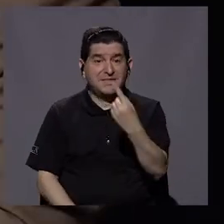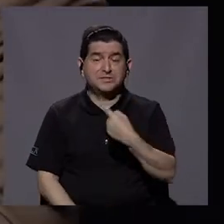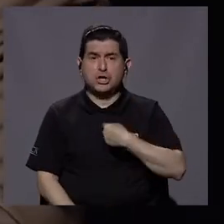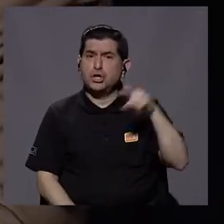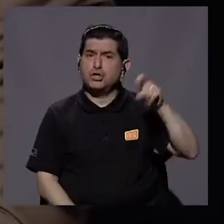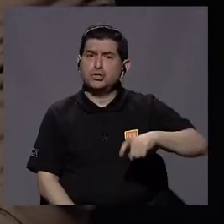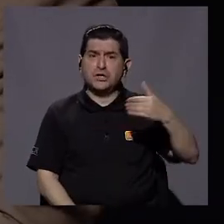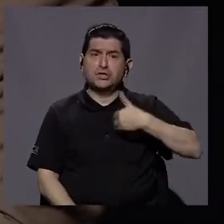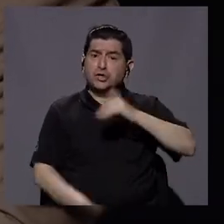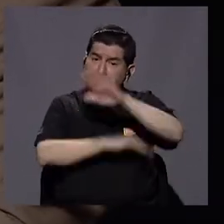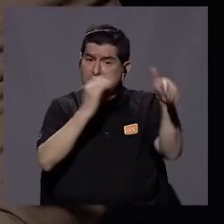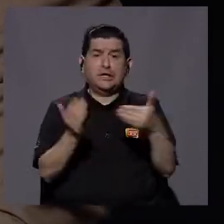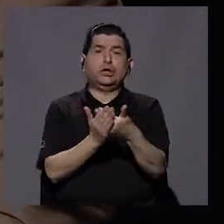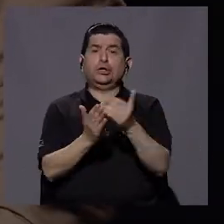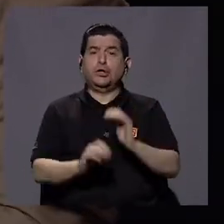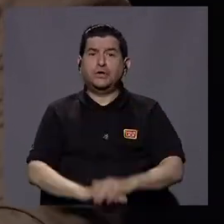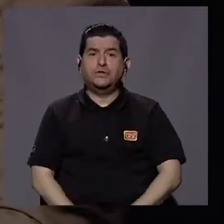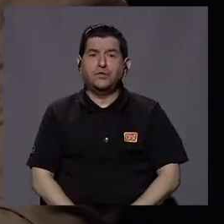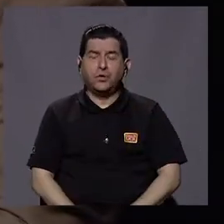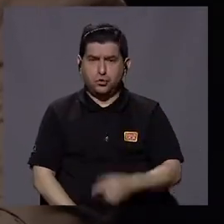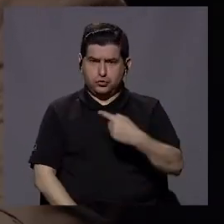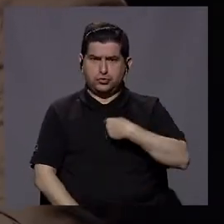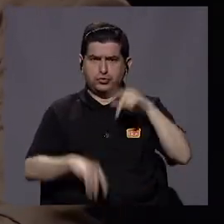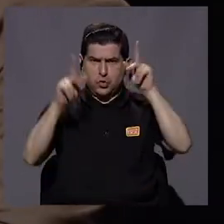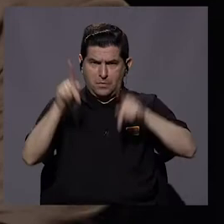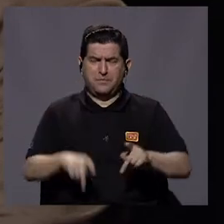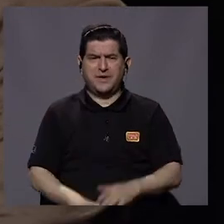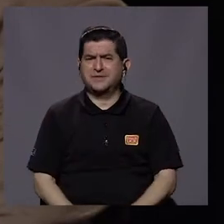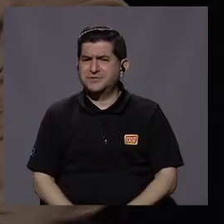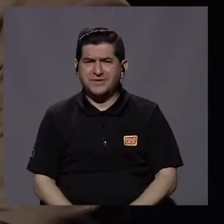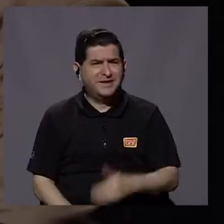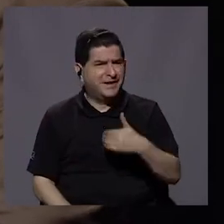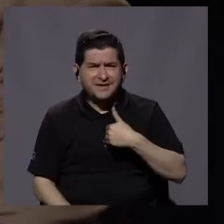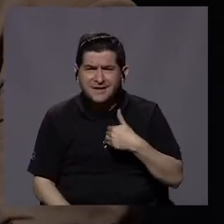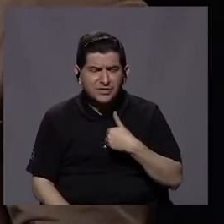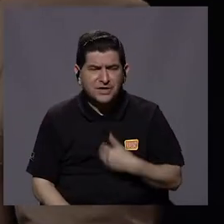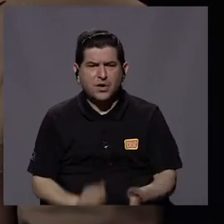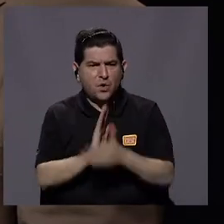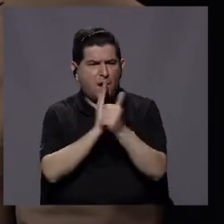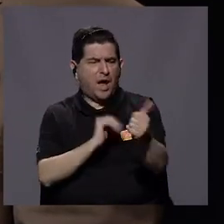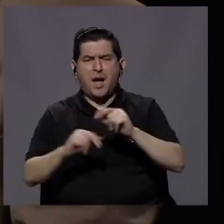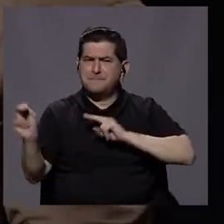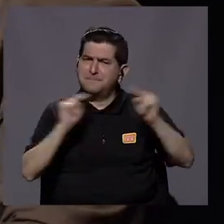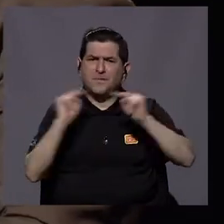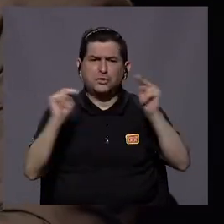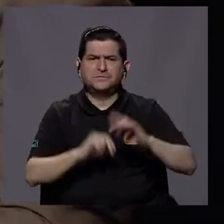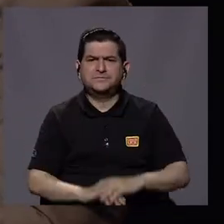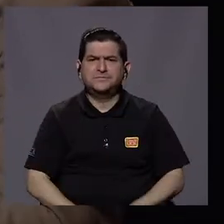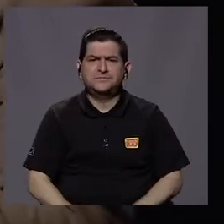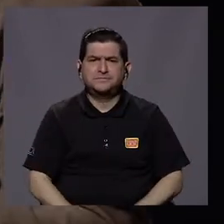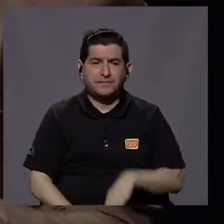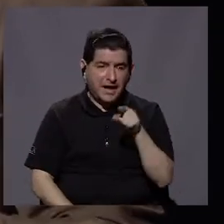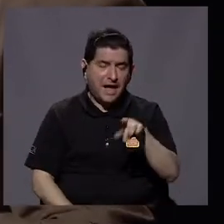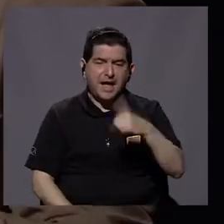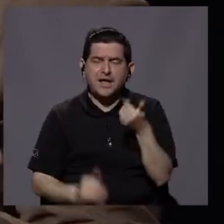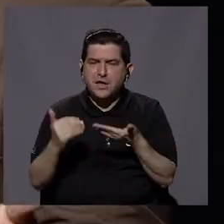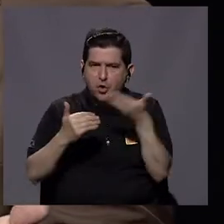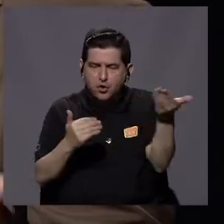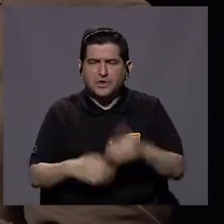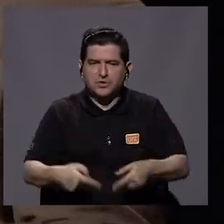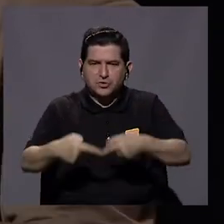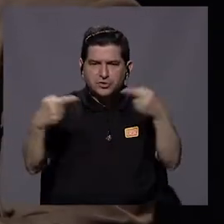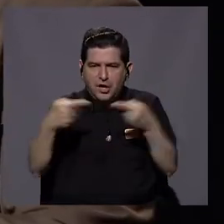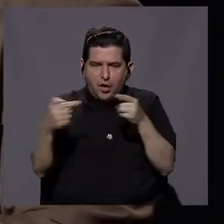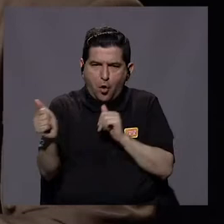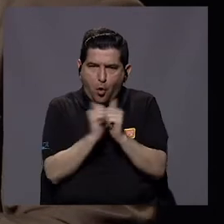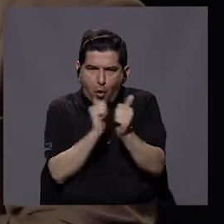que yo necesito tener todo. Que yo, como soy una persona carente de, necesito potenciar mi negocio. Entonces, ahí otro elemento que es contrario a